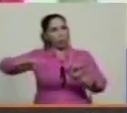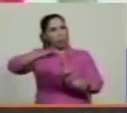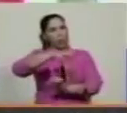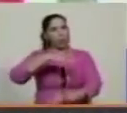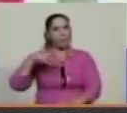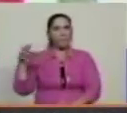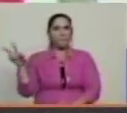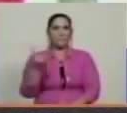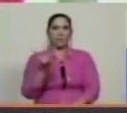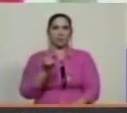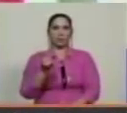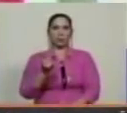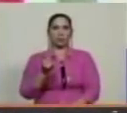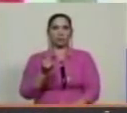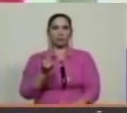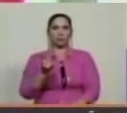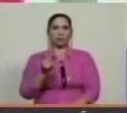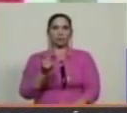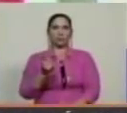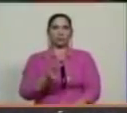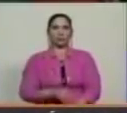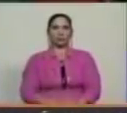de nuestro país.